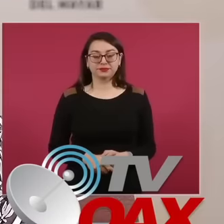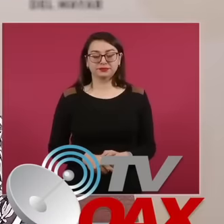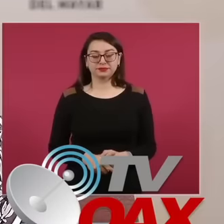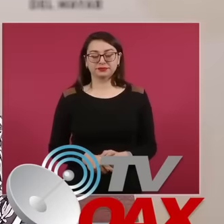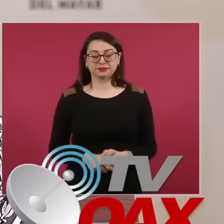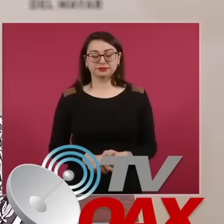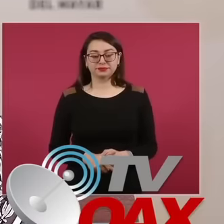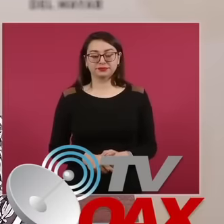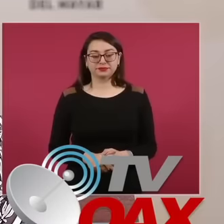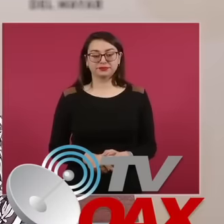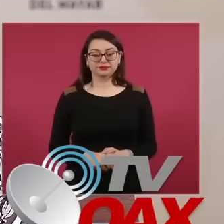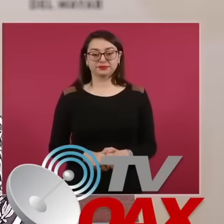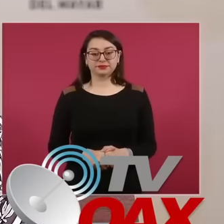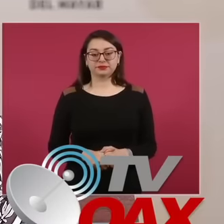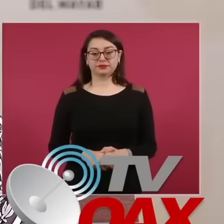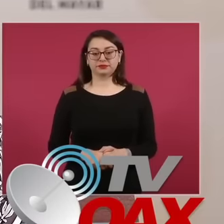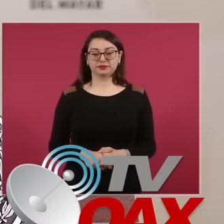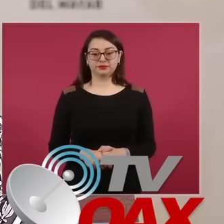Sí. Entonces,